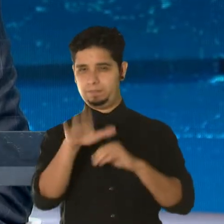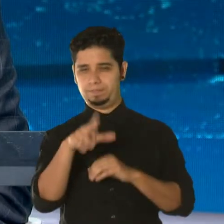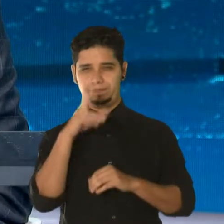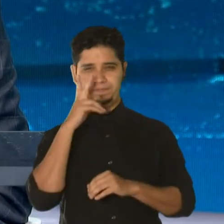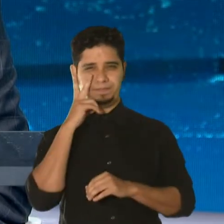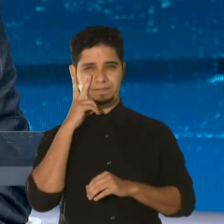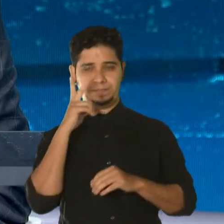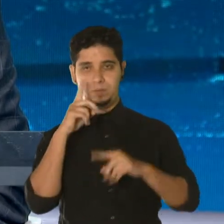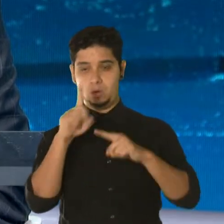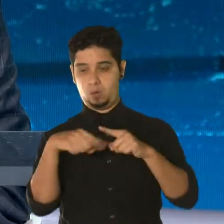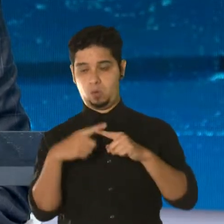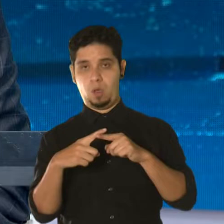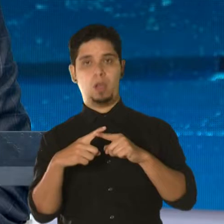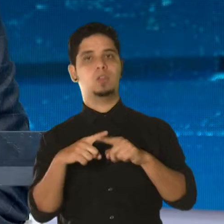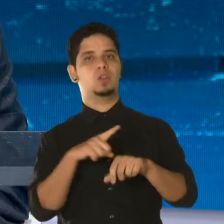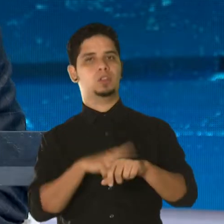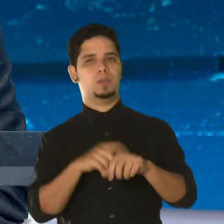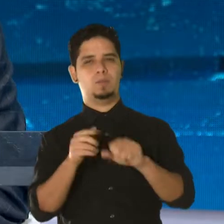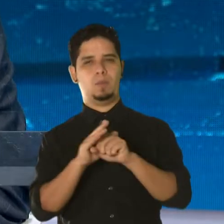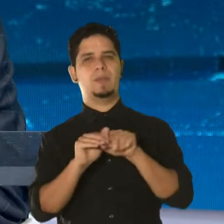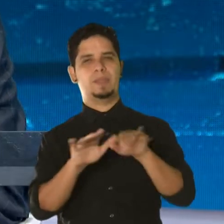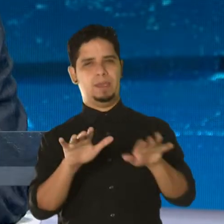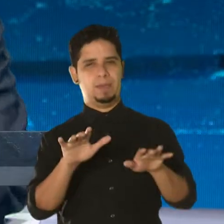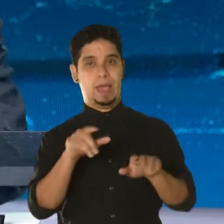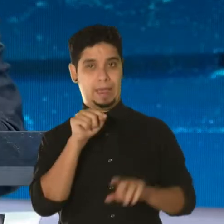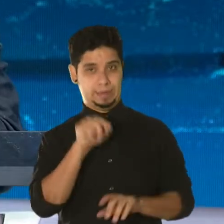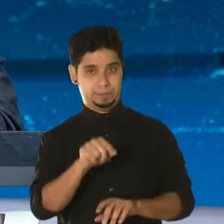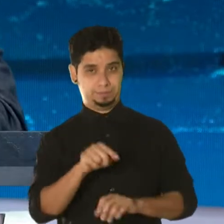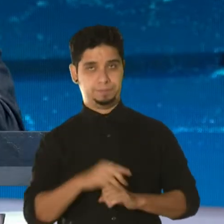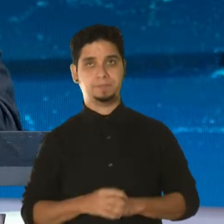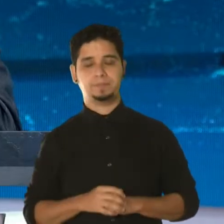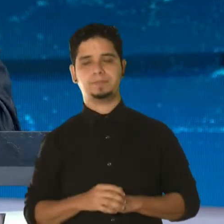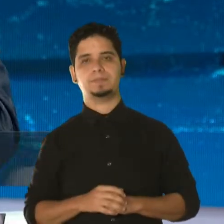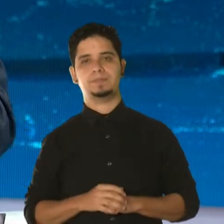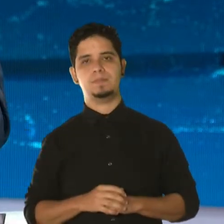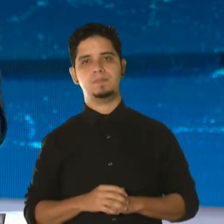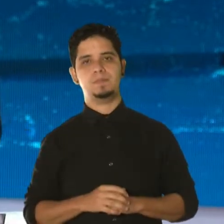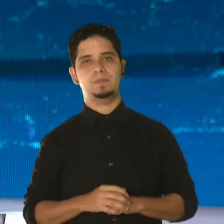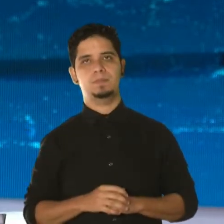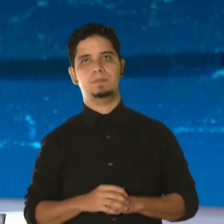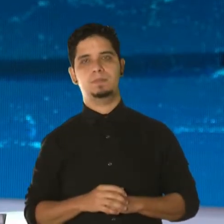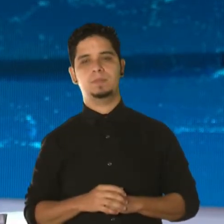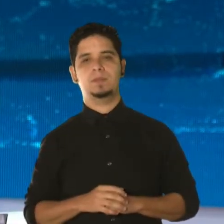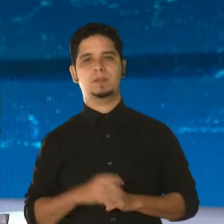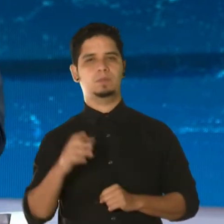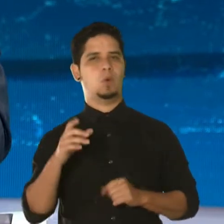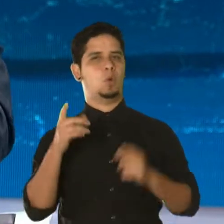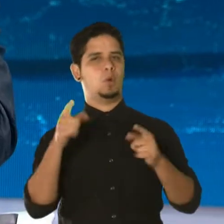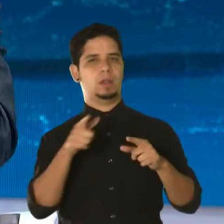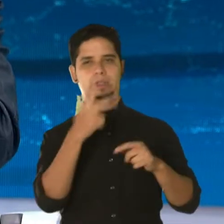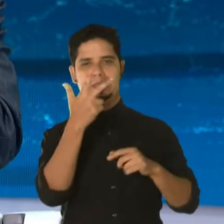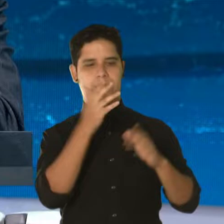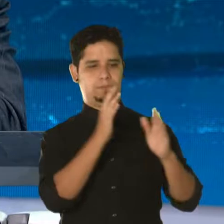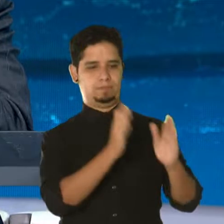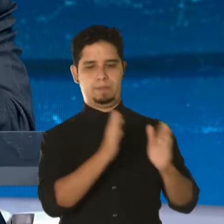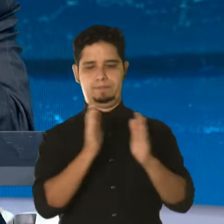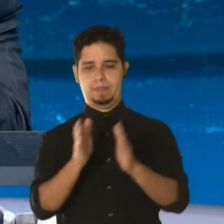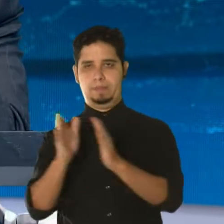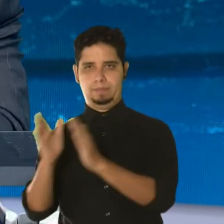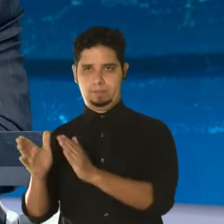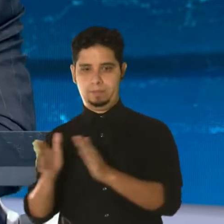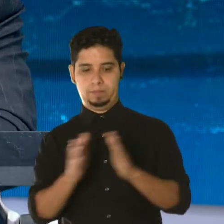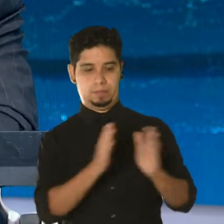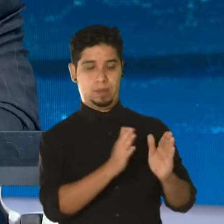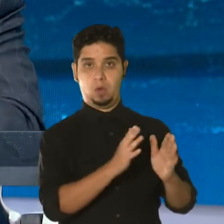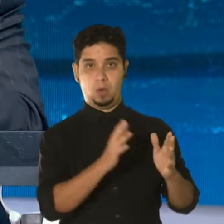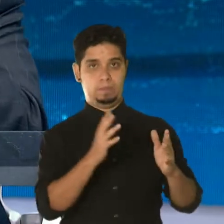cuando llega la pandemia principalmente, se crea, hay tres etapas. La primera etapa es la etapa de